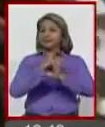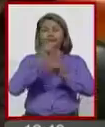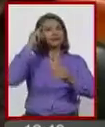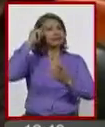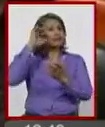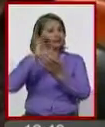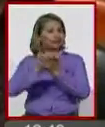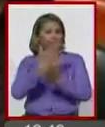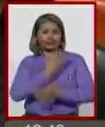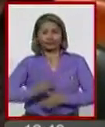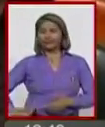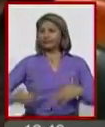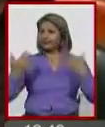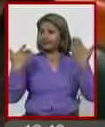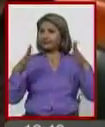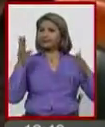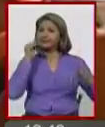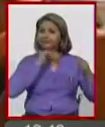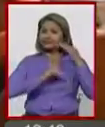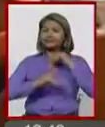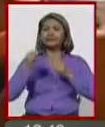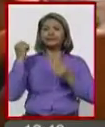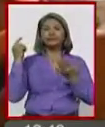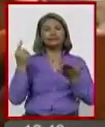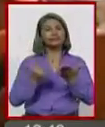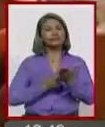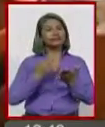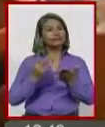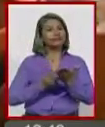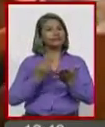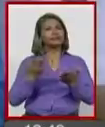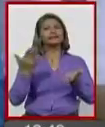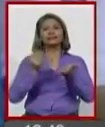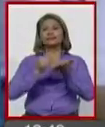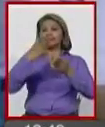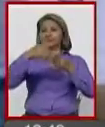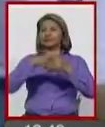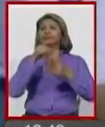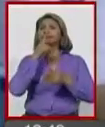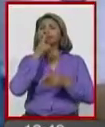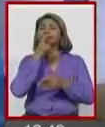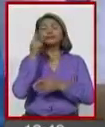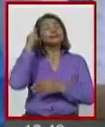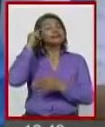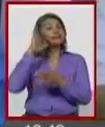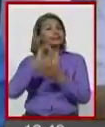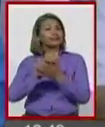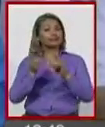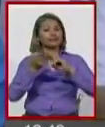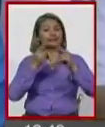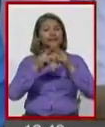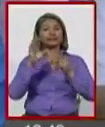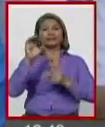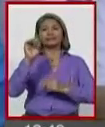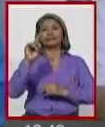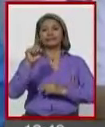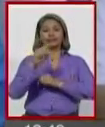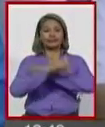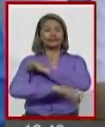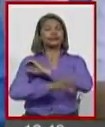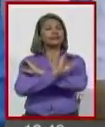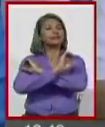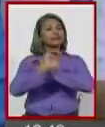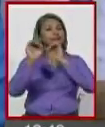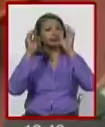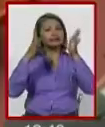le cree al presidente porque ha mentido una y otra vez sobre el tema de la reelección. ¿Quién le va a creer sobre un artículo del Código Penal?